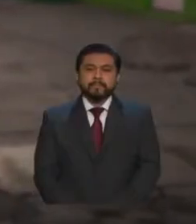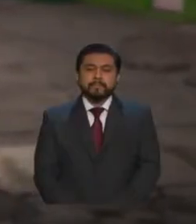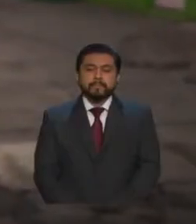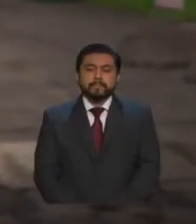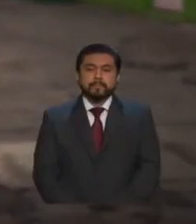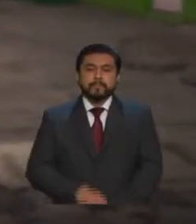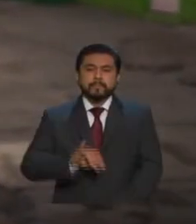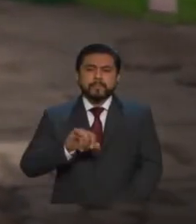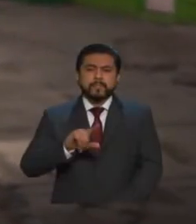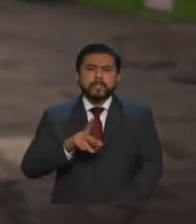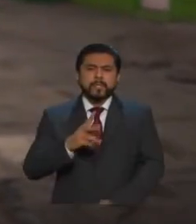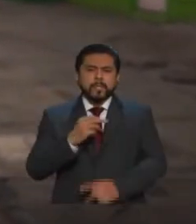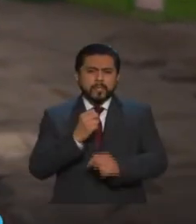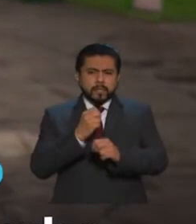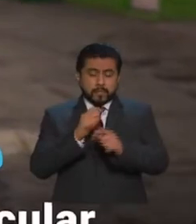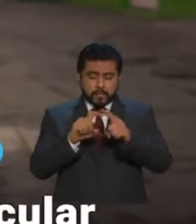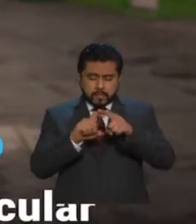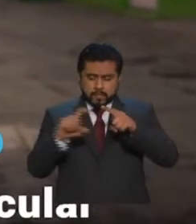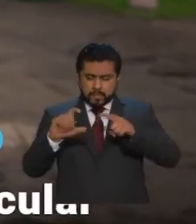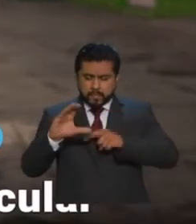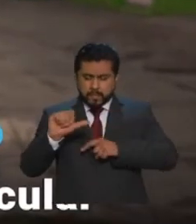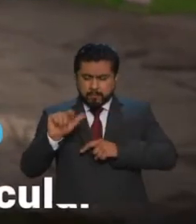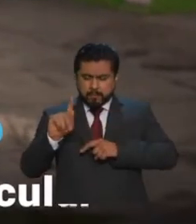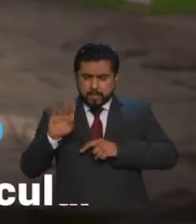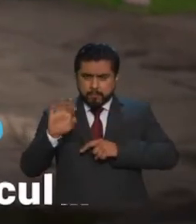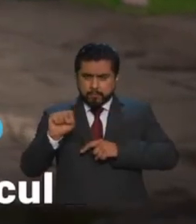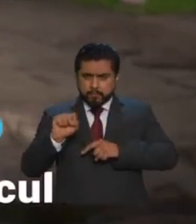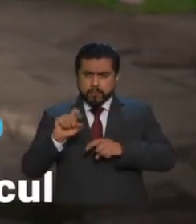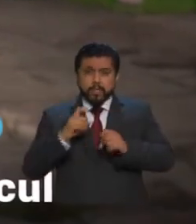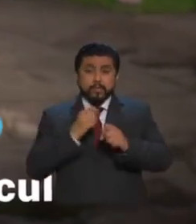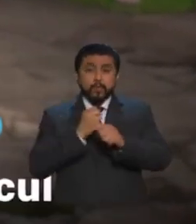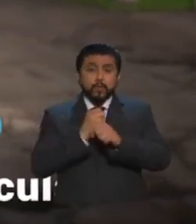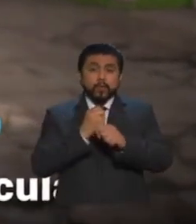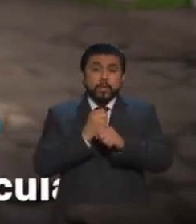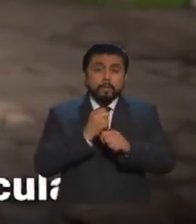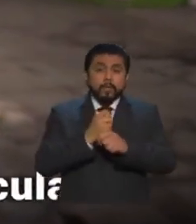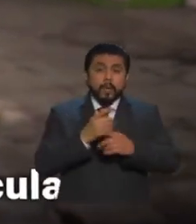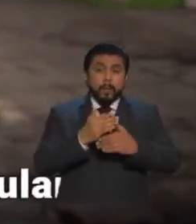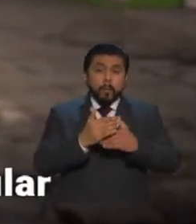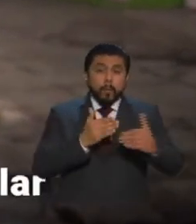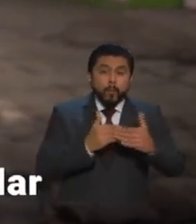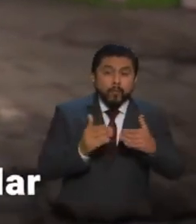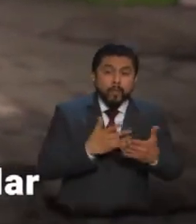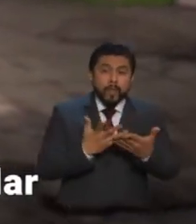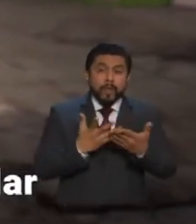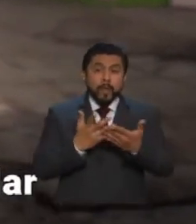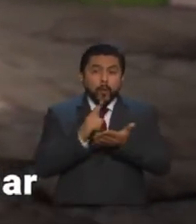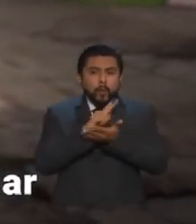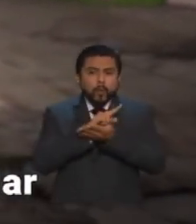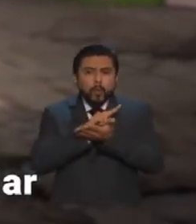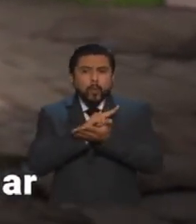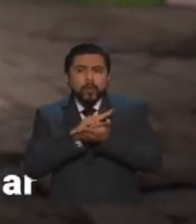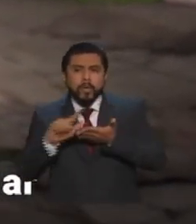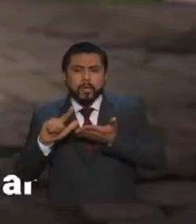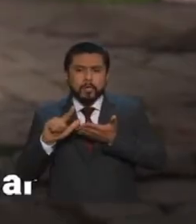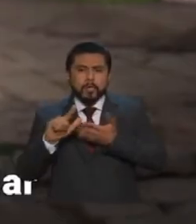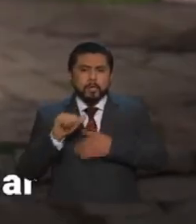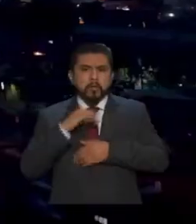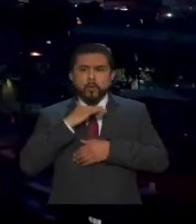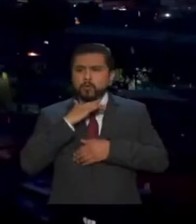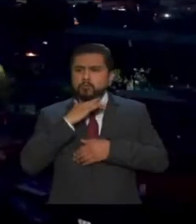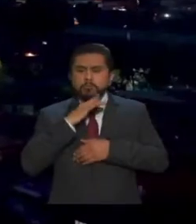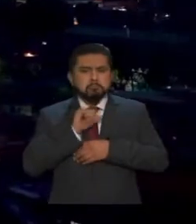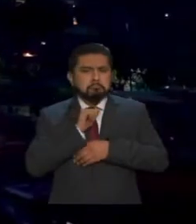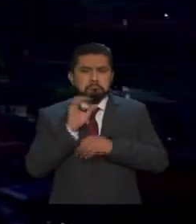Es un medio de transporte muy moderno, ecológico, y bueno, vamos a tener una